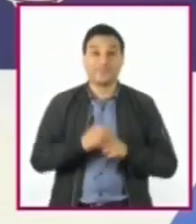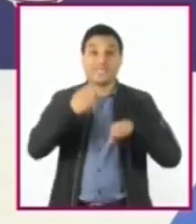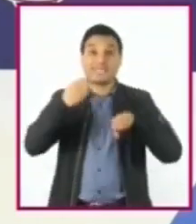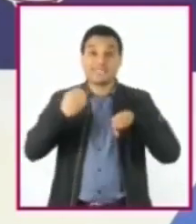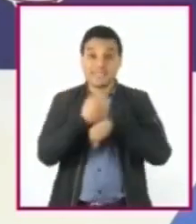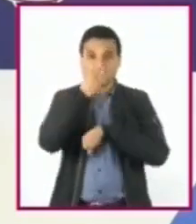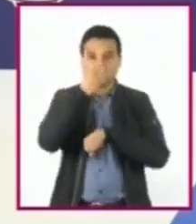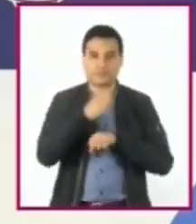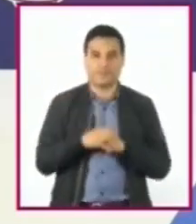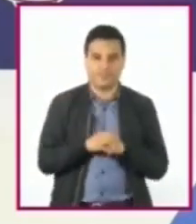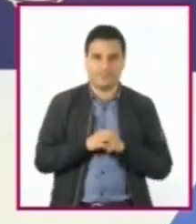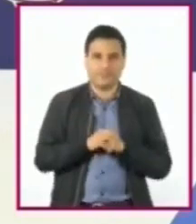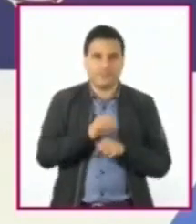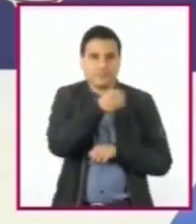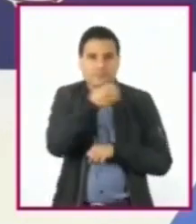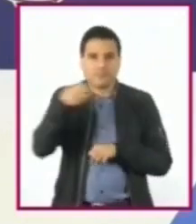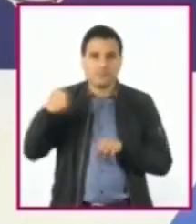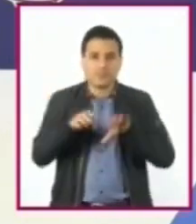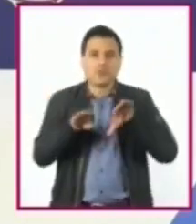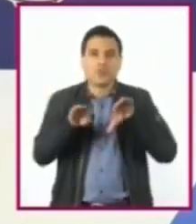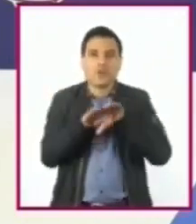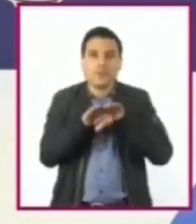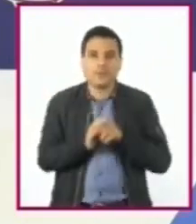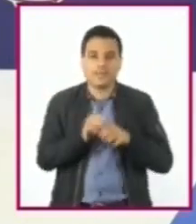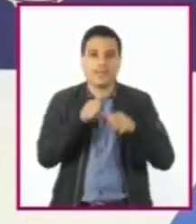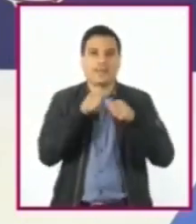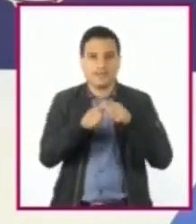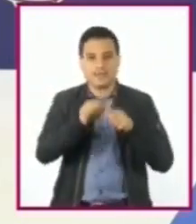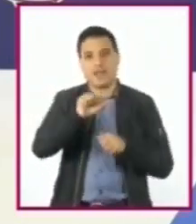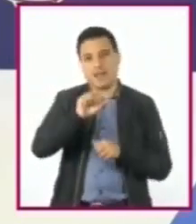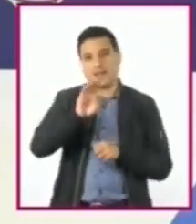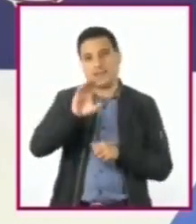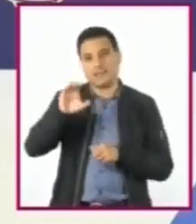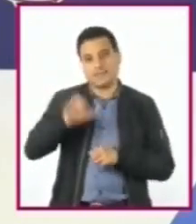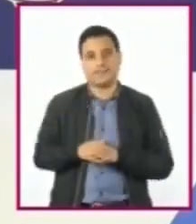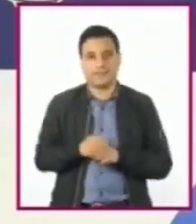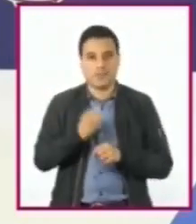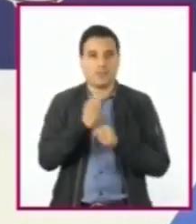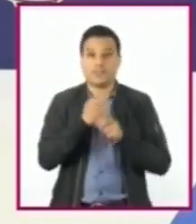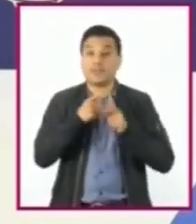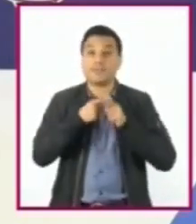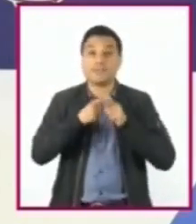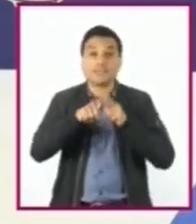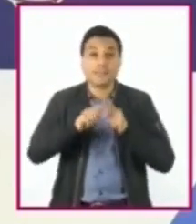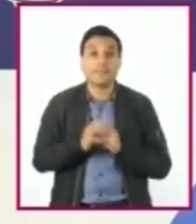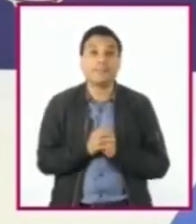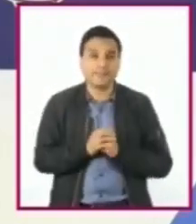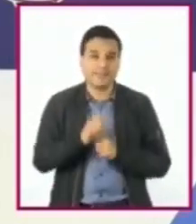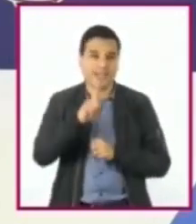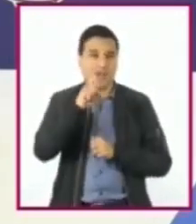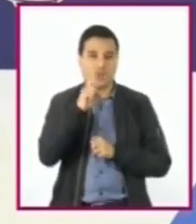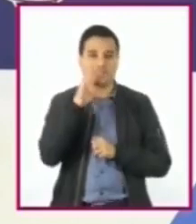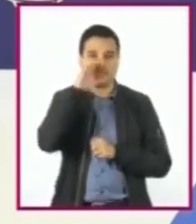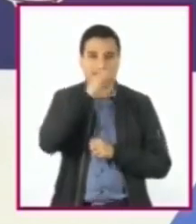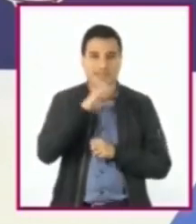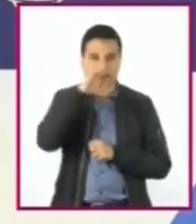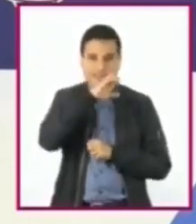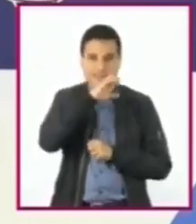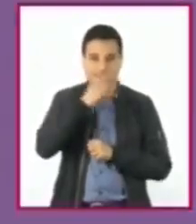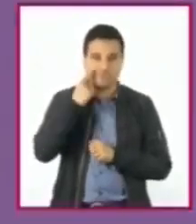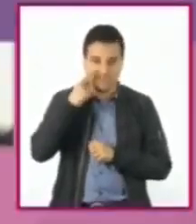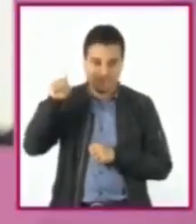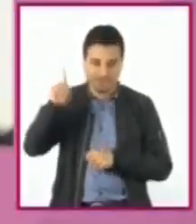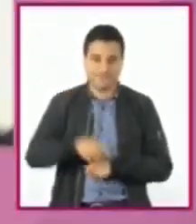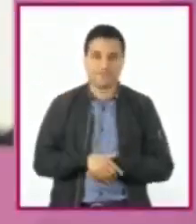entidades será en orden alfabético. En este caso, comenzaremos por el maravilloso estado de Aguascalientes.